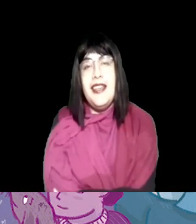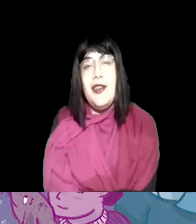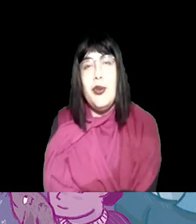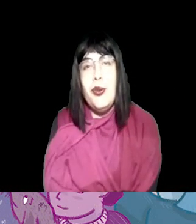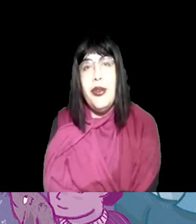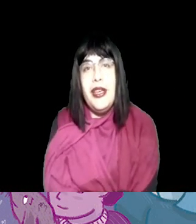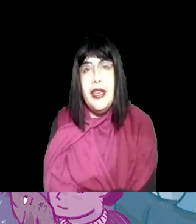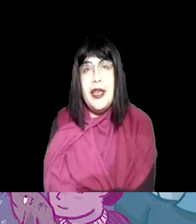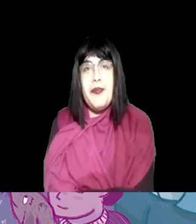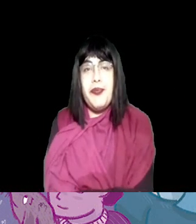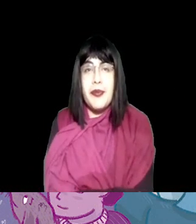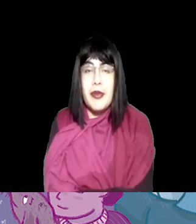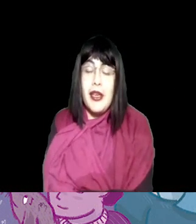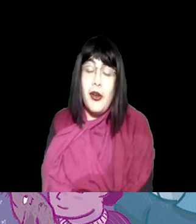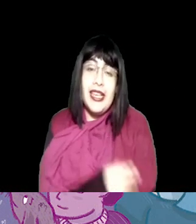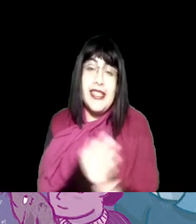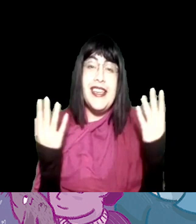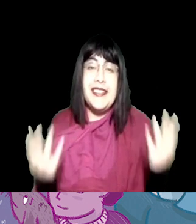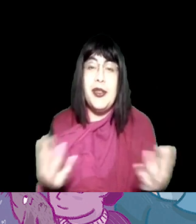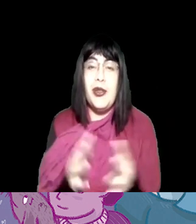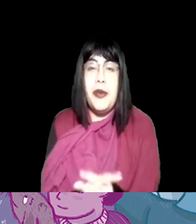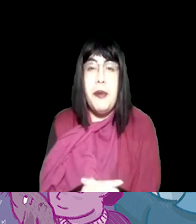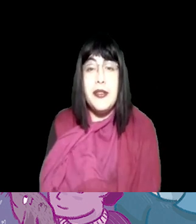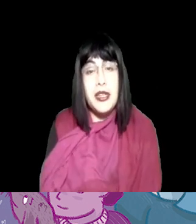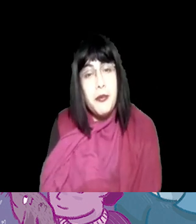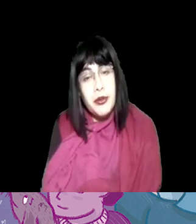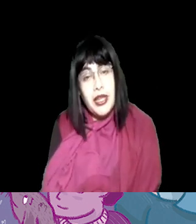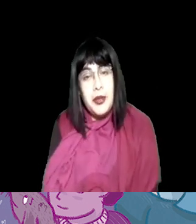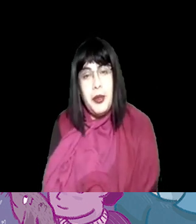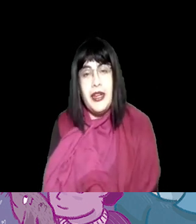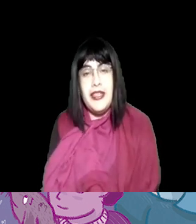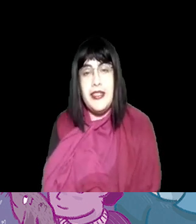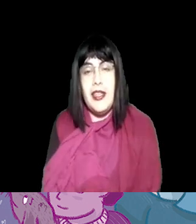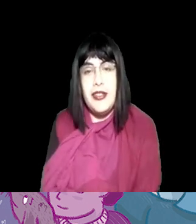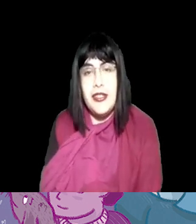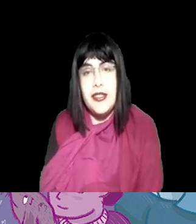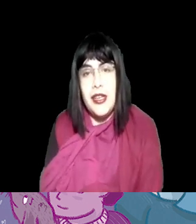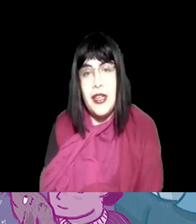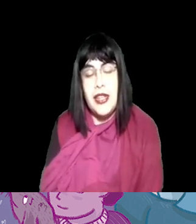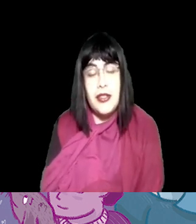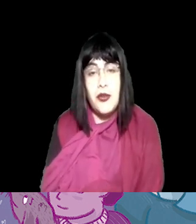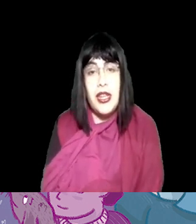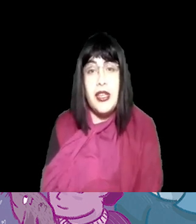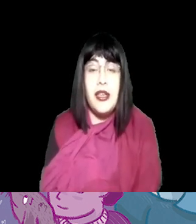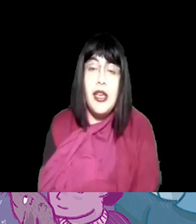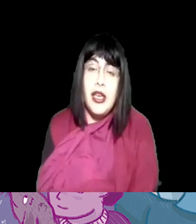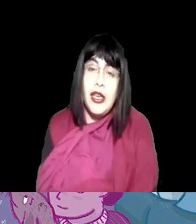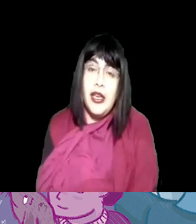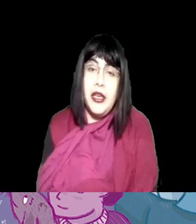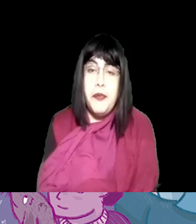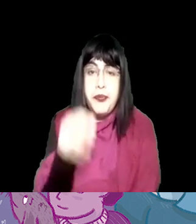Muchas gracias, Lu. Ojalá que siga creciendo estos espacios tan importantes para niñez y adolescencia trans no